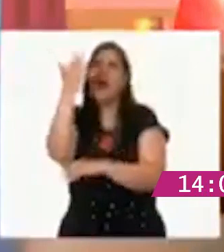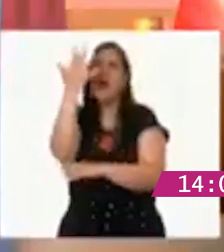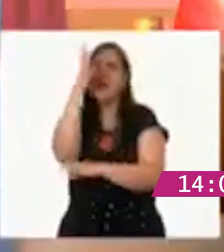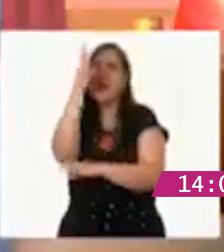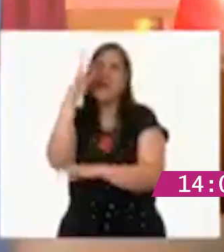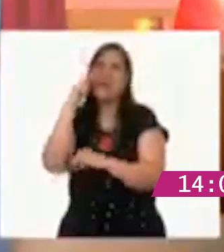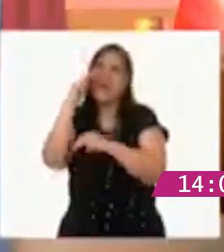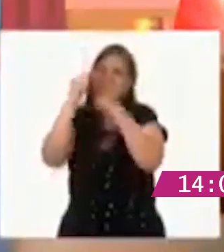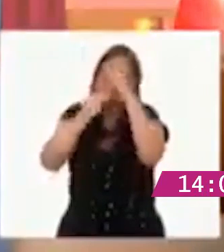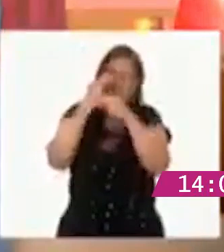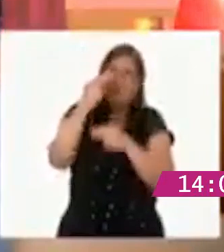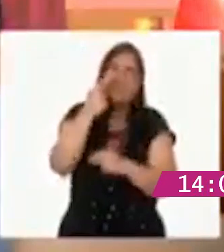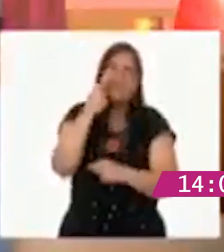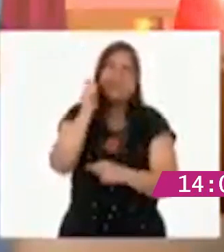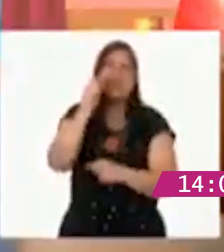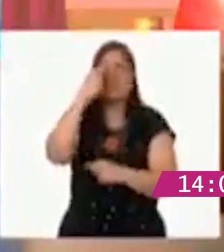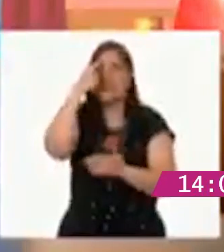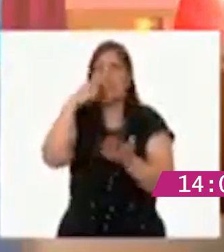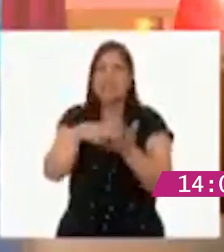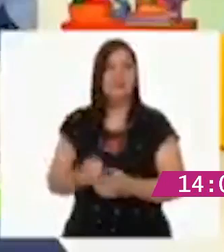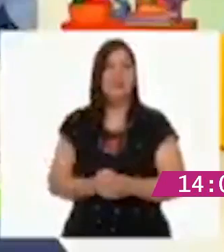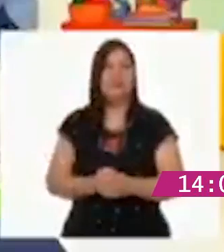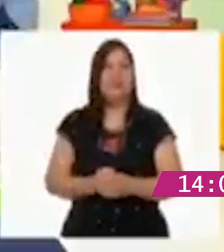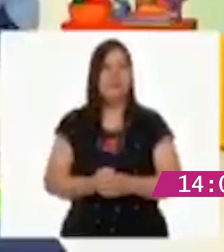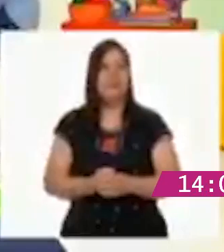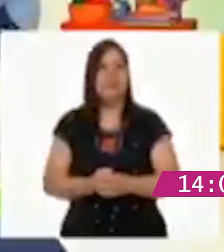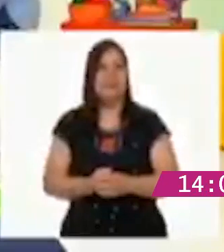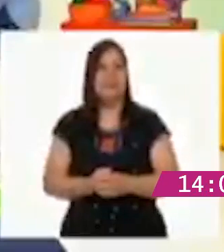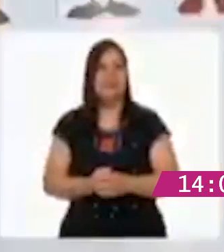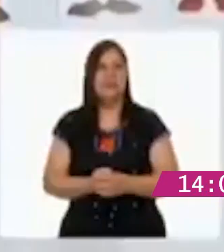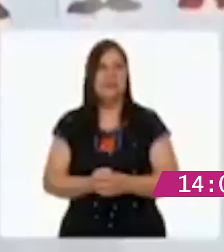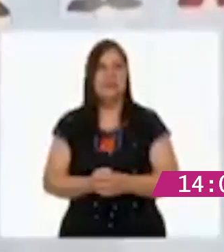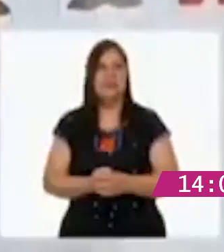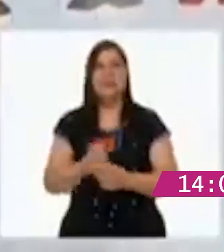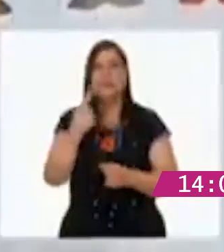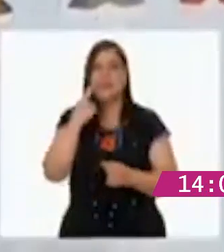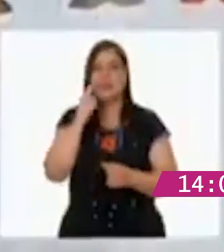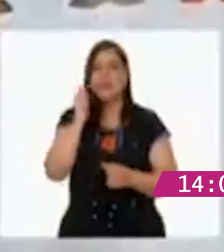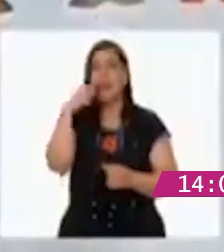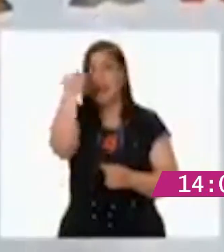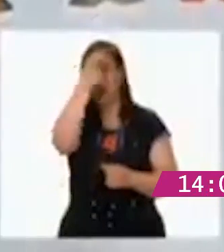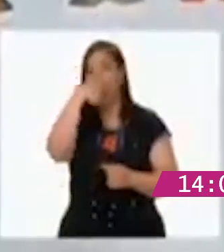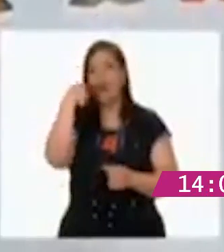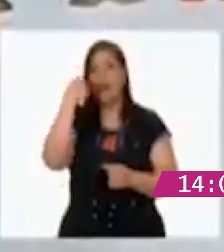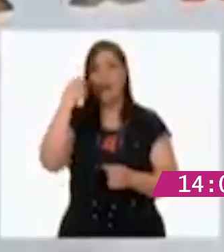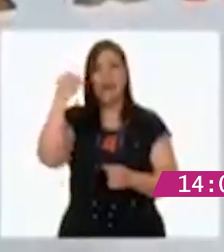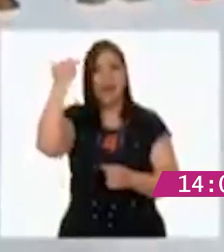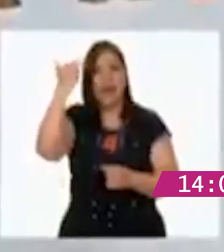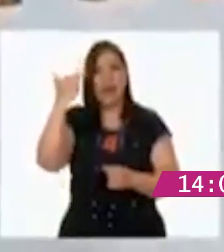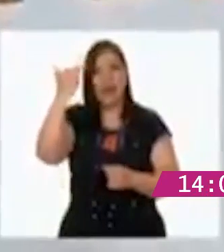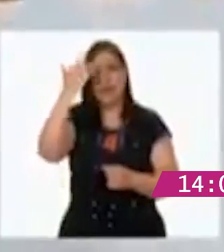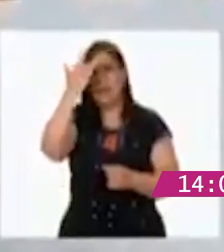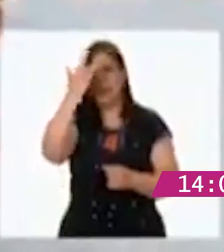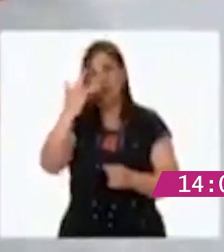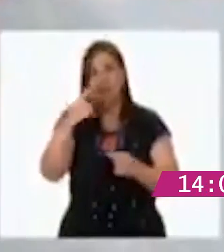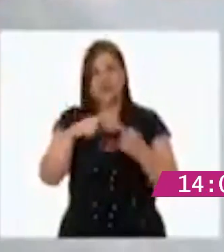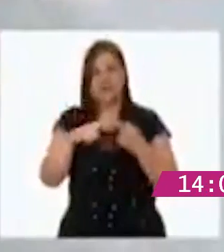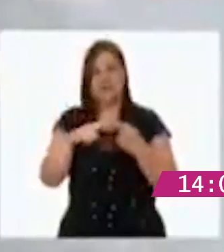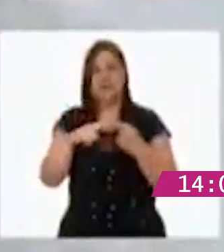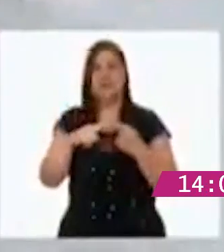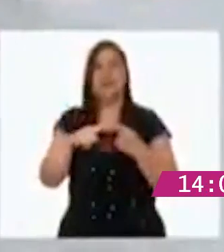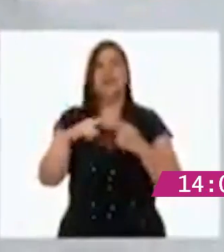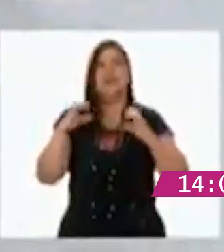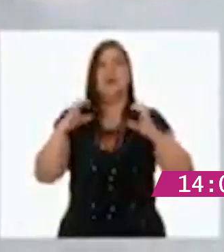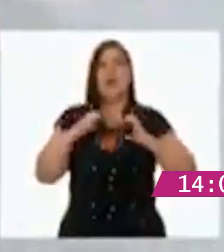que incentiva el aprendizaje de niños, niñas y adolescentes en el estado de Chiapas. Situación contraria con la aplicación de mensajería